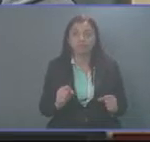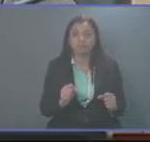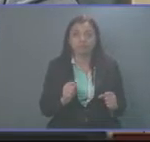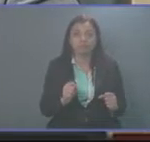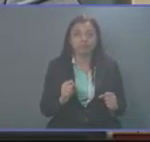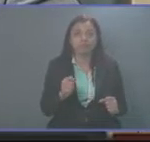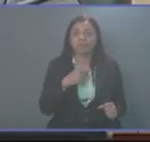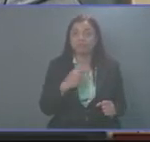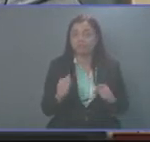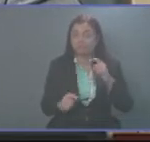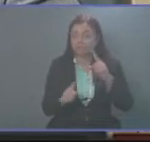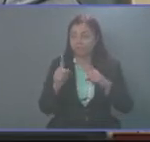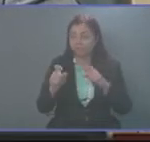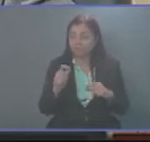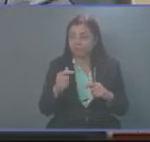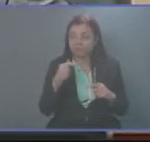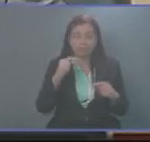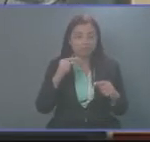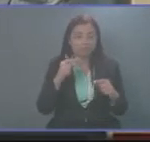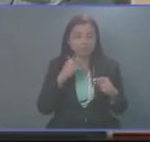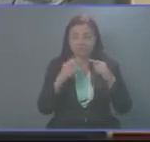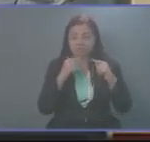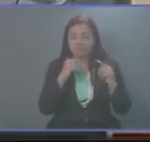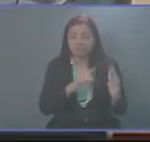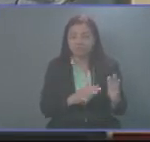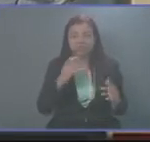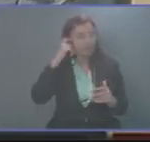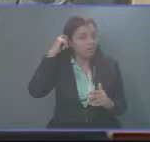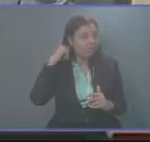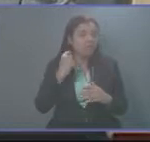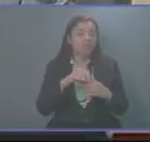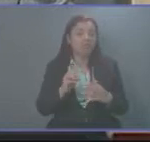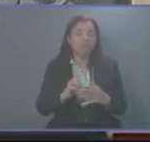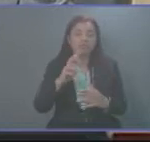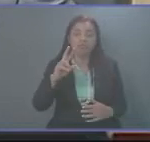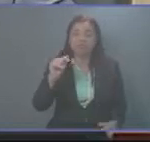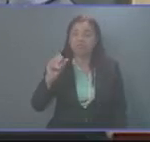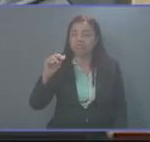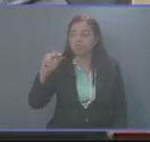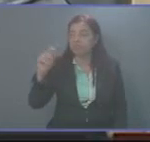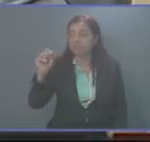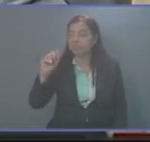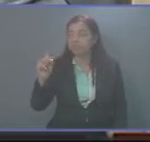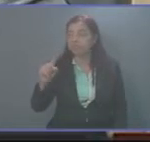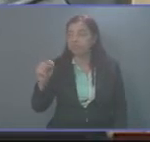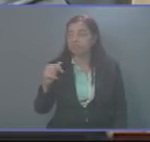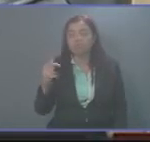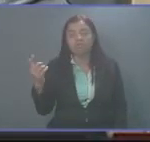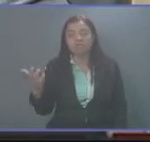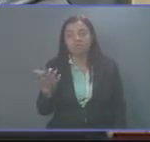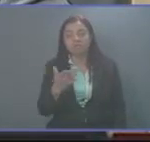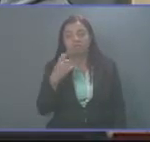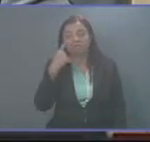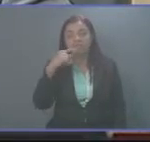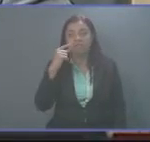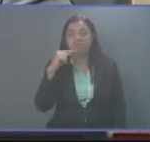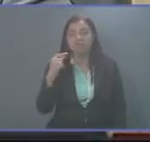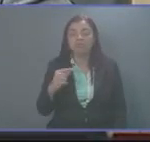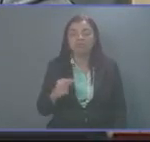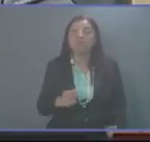seguir. Yo le he preguntado a nuestro jefe de fracción, al diputado Guadalupe Vázquez, Lupito, lo buscaron o